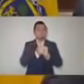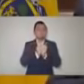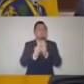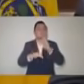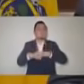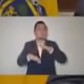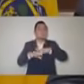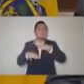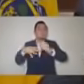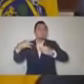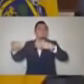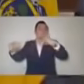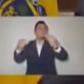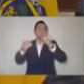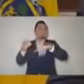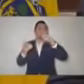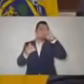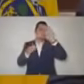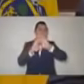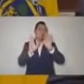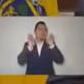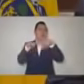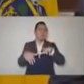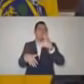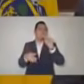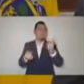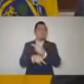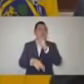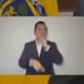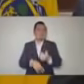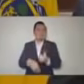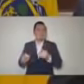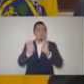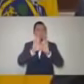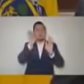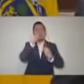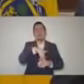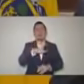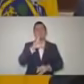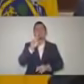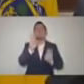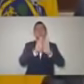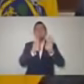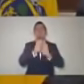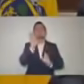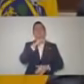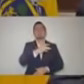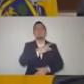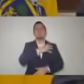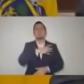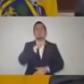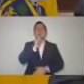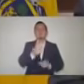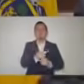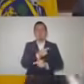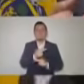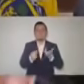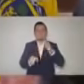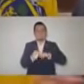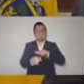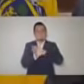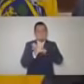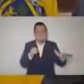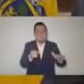simplemente reflexiona sobre lo que vemos todos los días pareciera que le perdimos el miedo al virus los centros comerciales a tope los